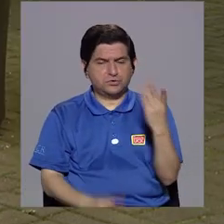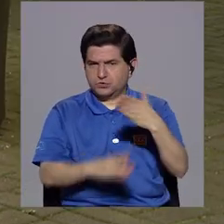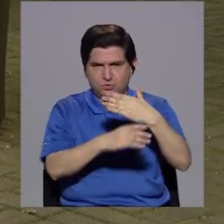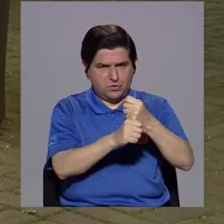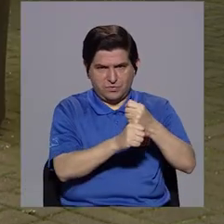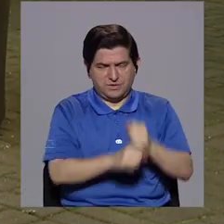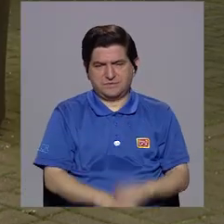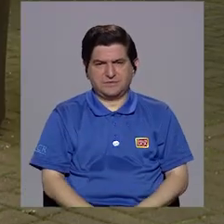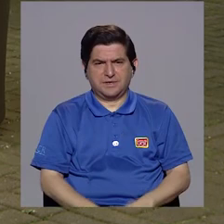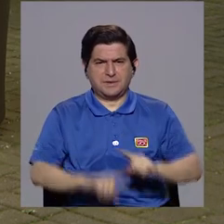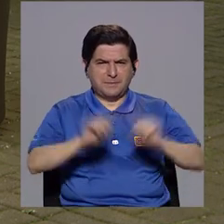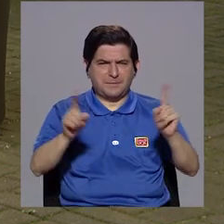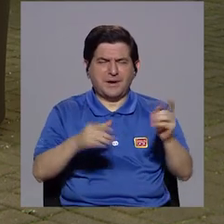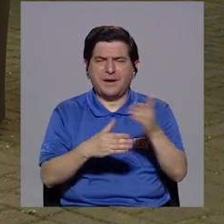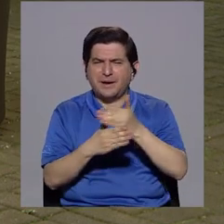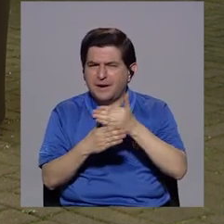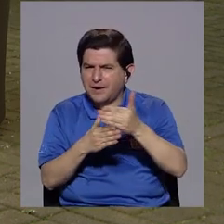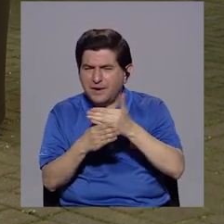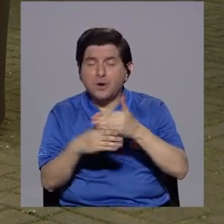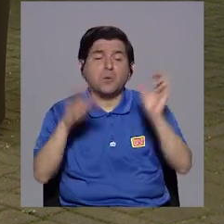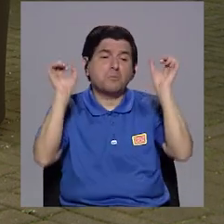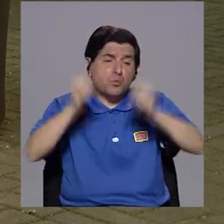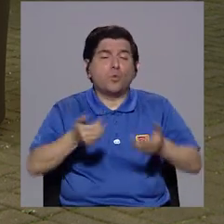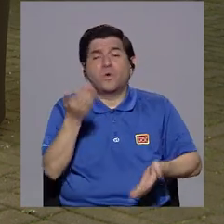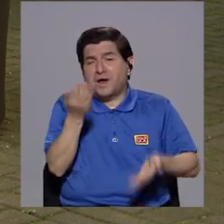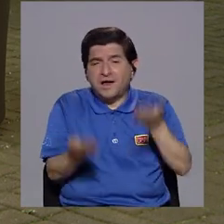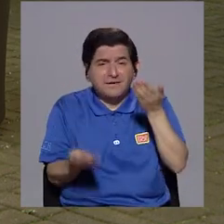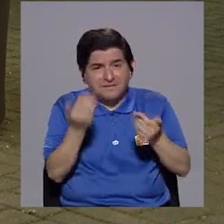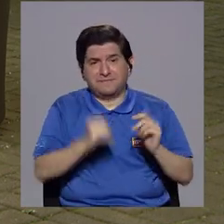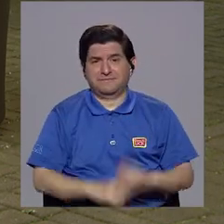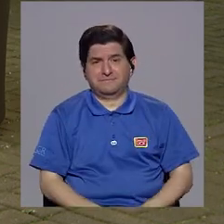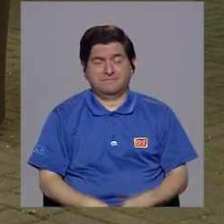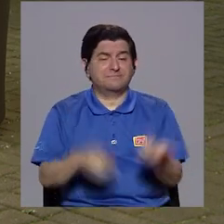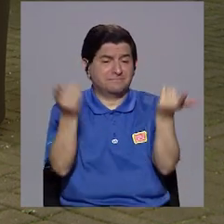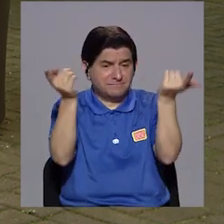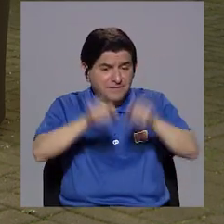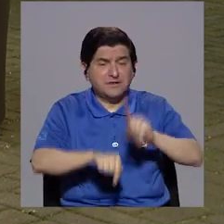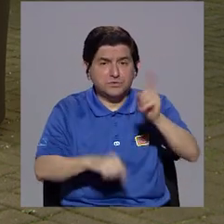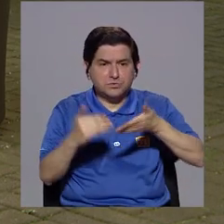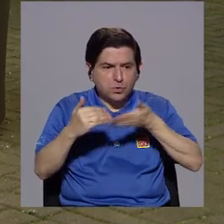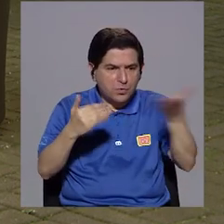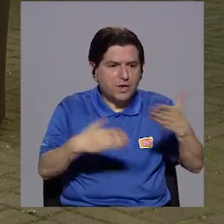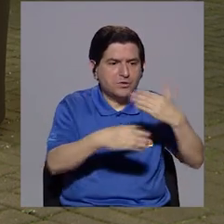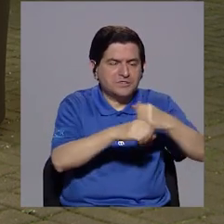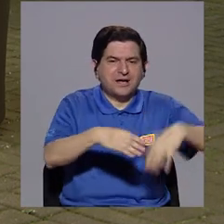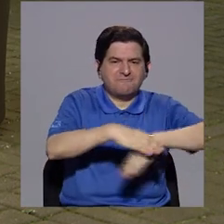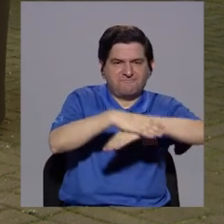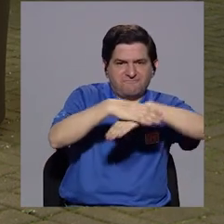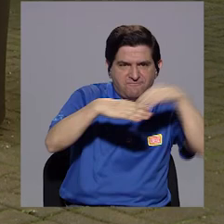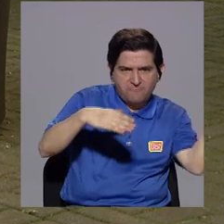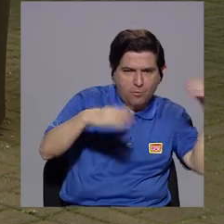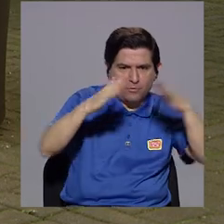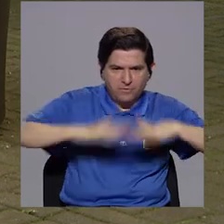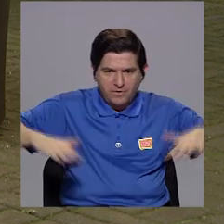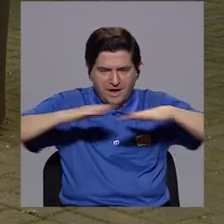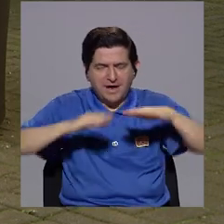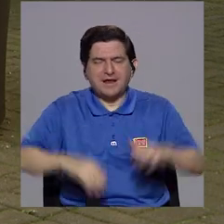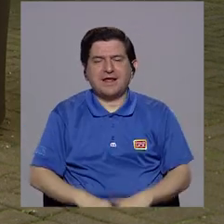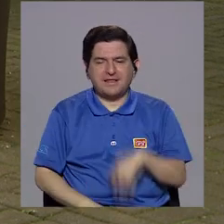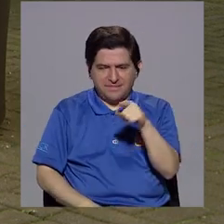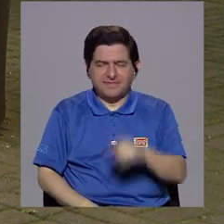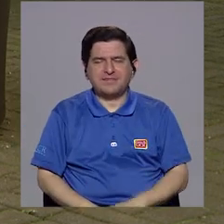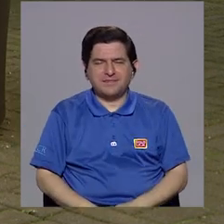hacerlo, pero que con ese proceso de compartir lo que podría ser, o sea, podría ser de hecho que un objeto que se haga fuera del